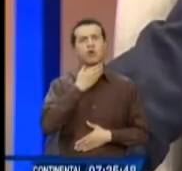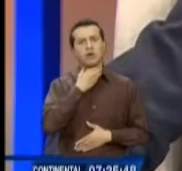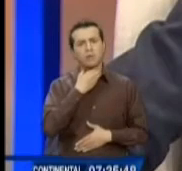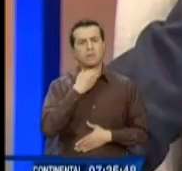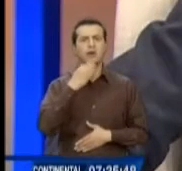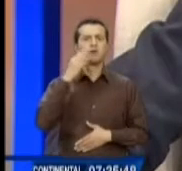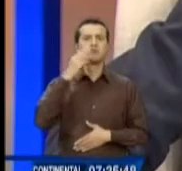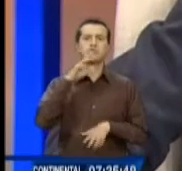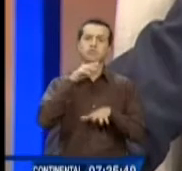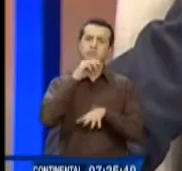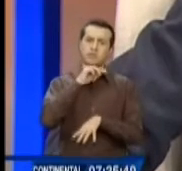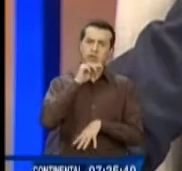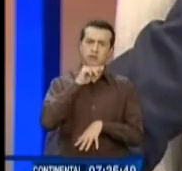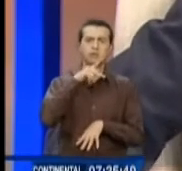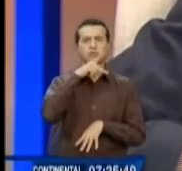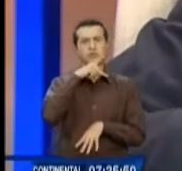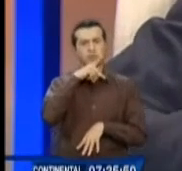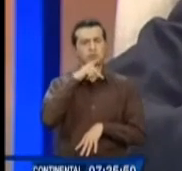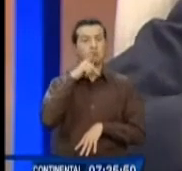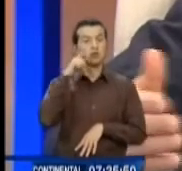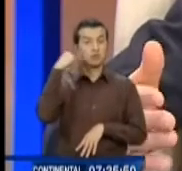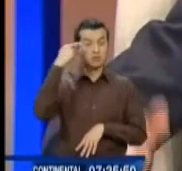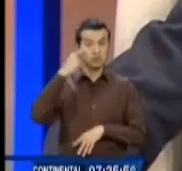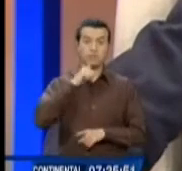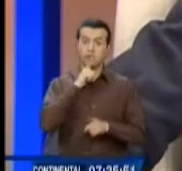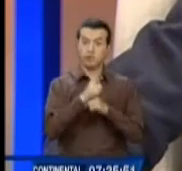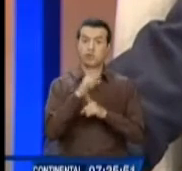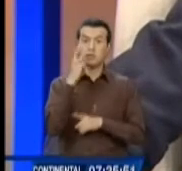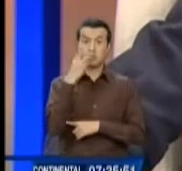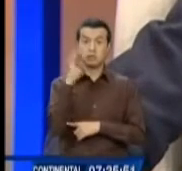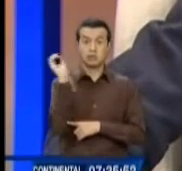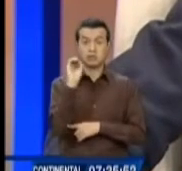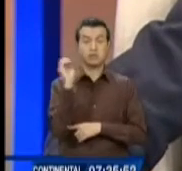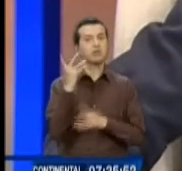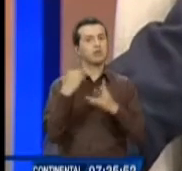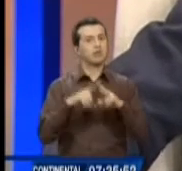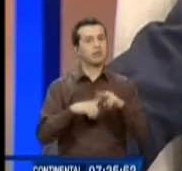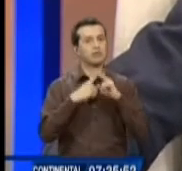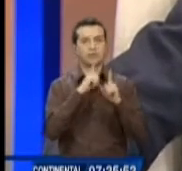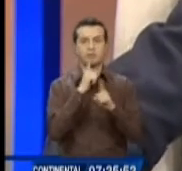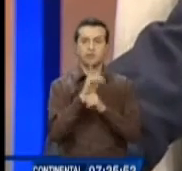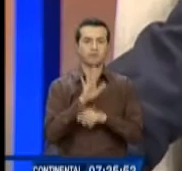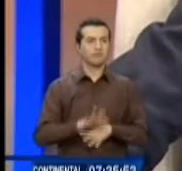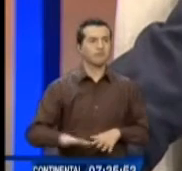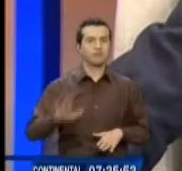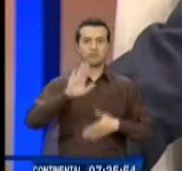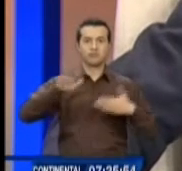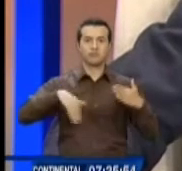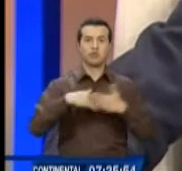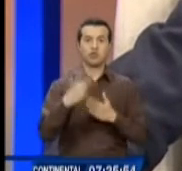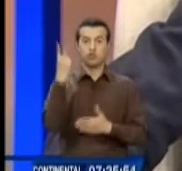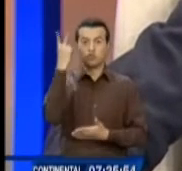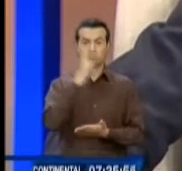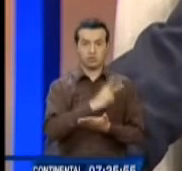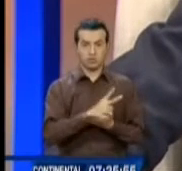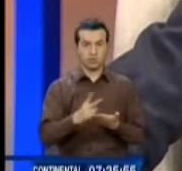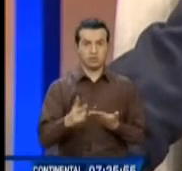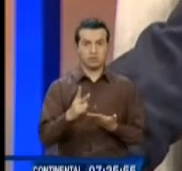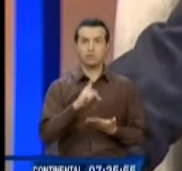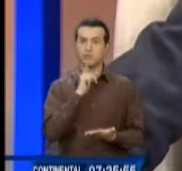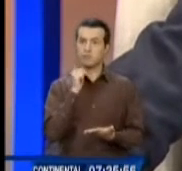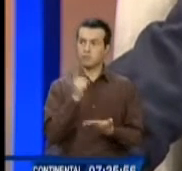Manta, Puerto Viejo. Así que estaremos a partir del 16 de octubre. Las salas de cine acá nos dan 2 semanas, eso es lo que le